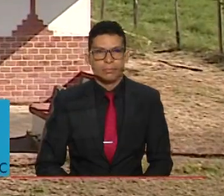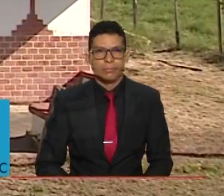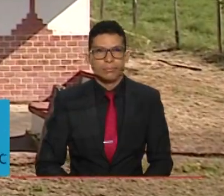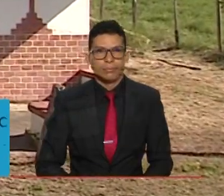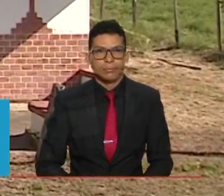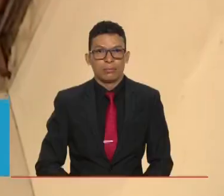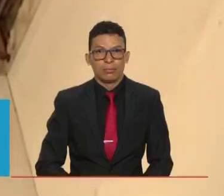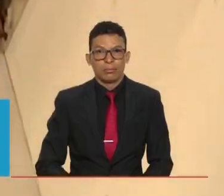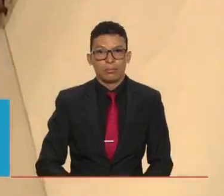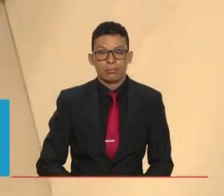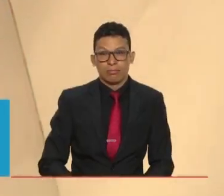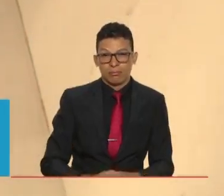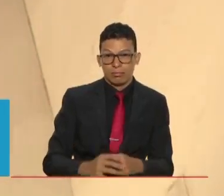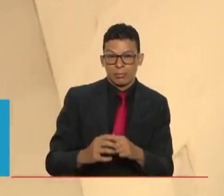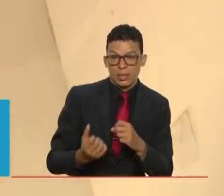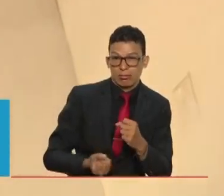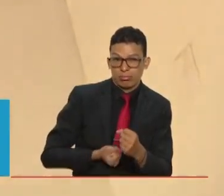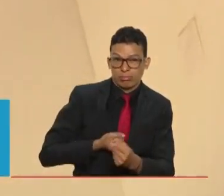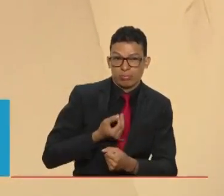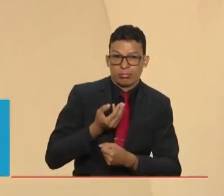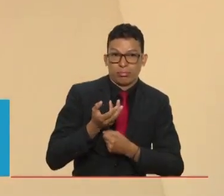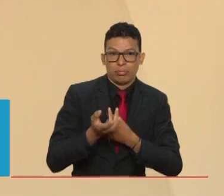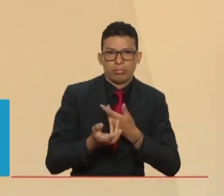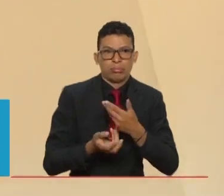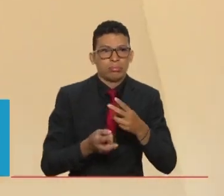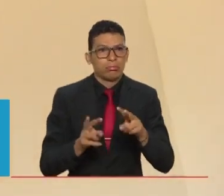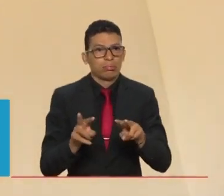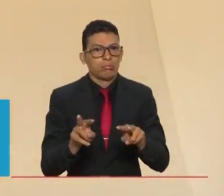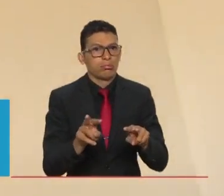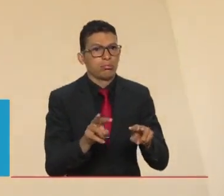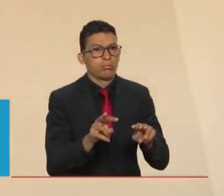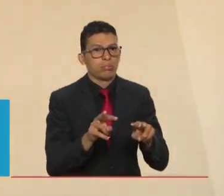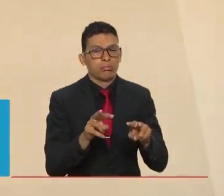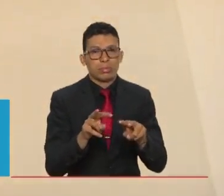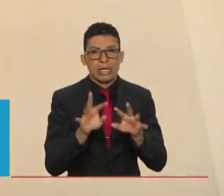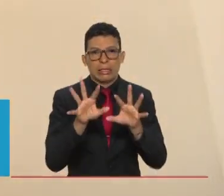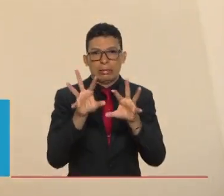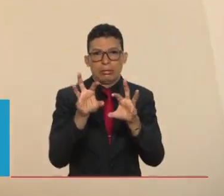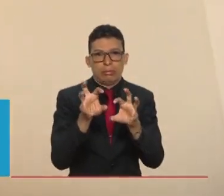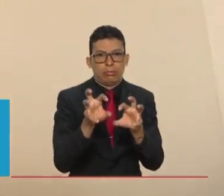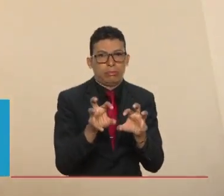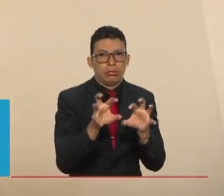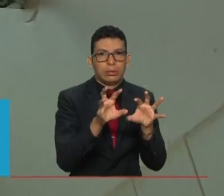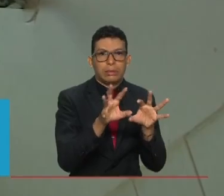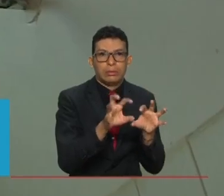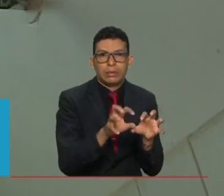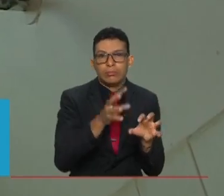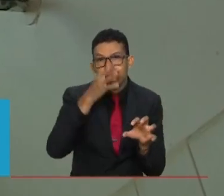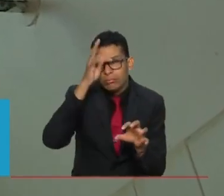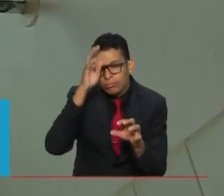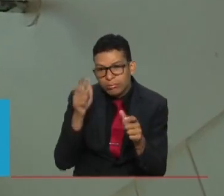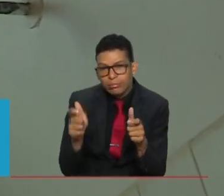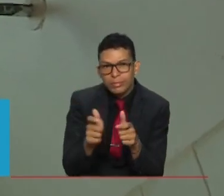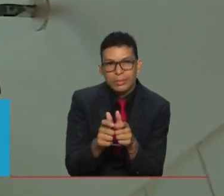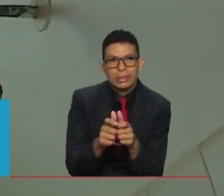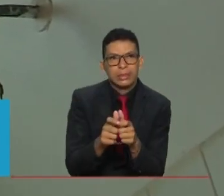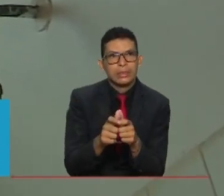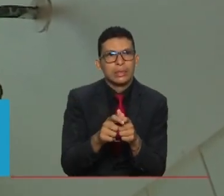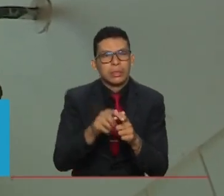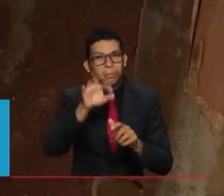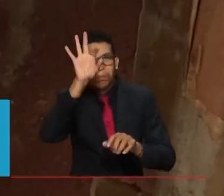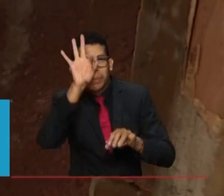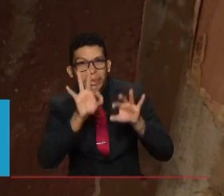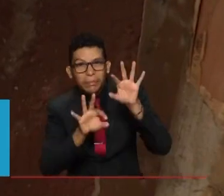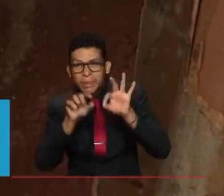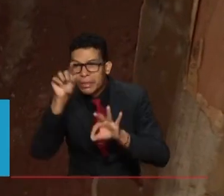No hacen falta palabras para describir el evidente abandono del puesto de salud. Goteras y nidos de avispas proliferan en el